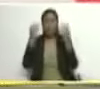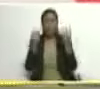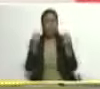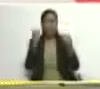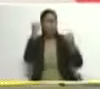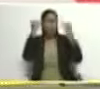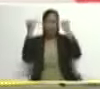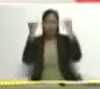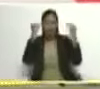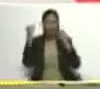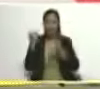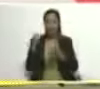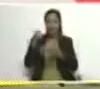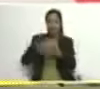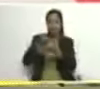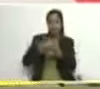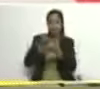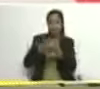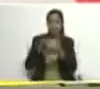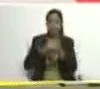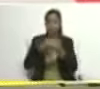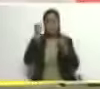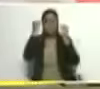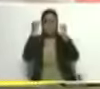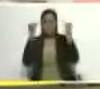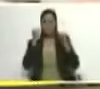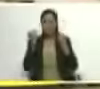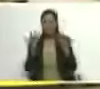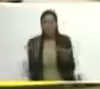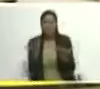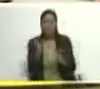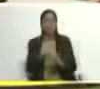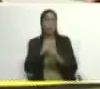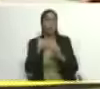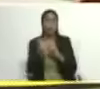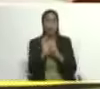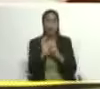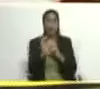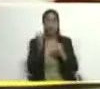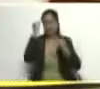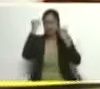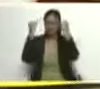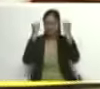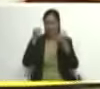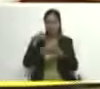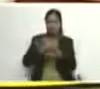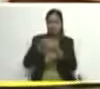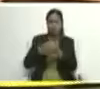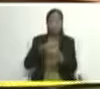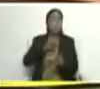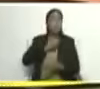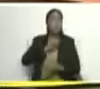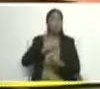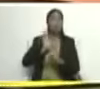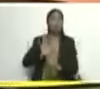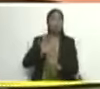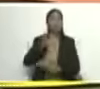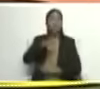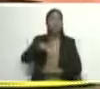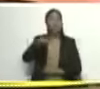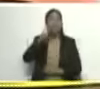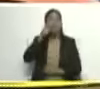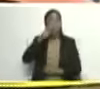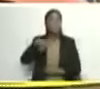ideas, a una batalla cultural, en base a una batalla de los pueblos. Sin